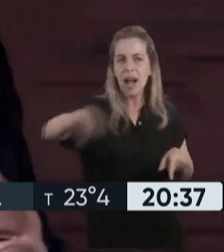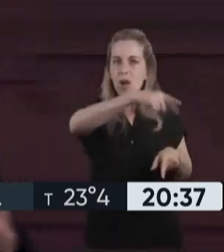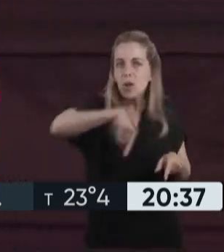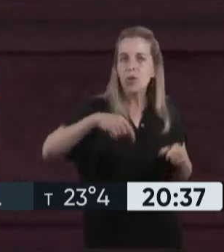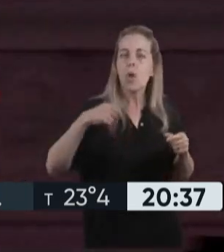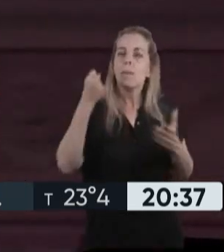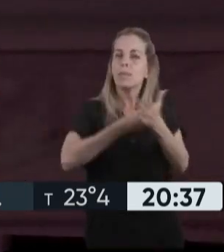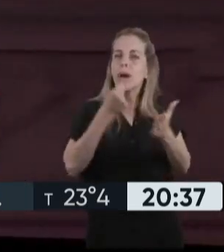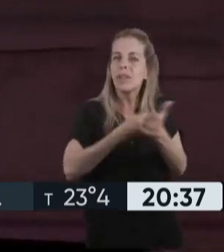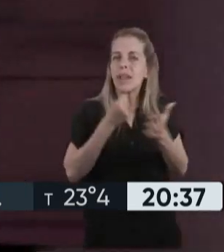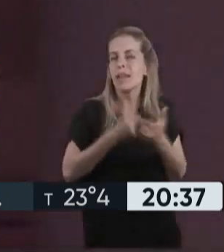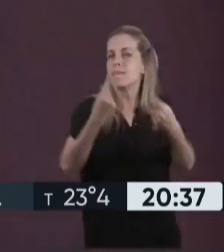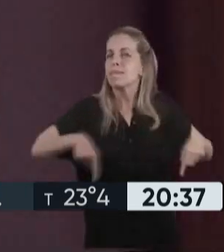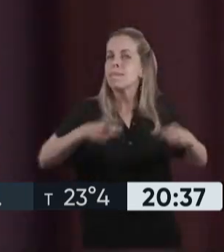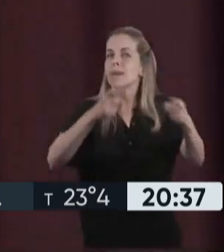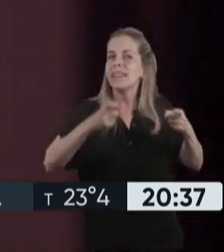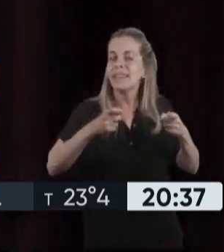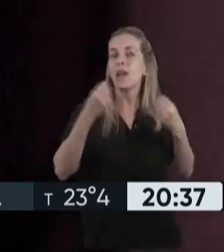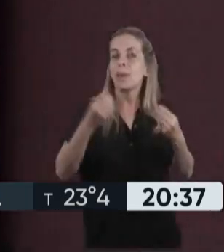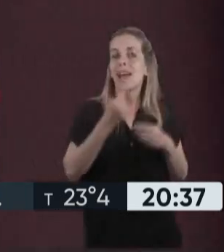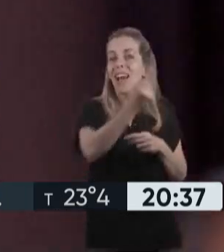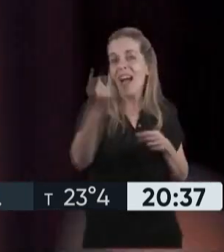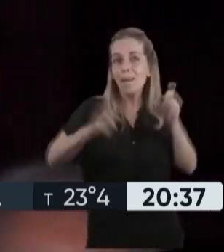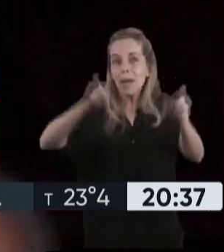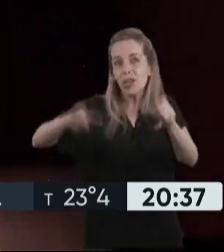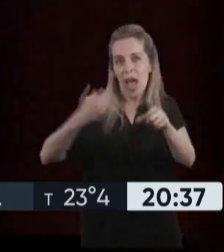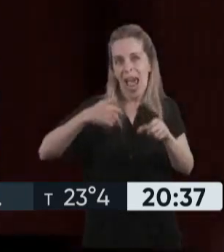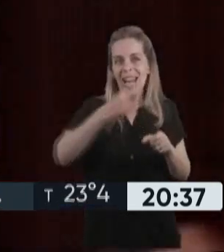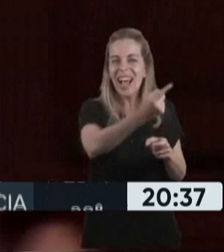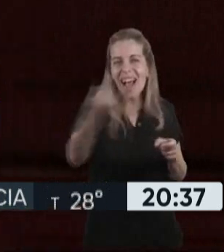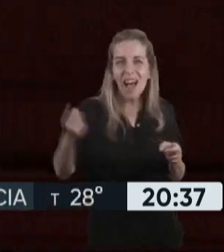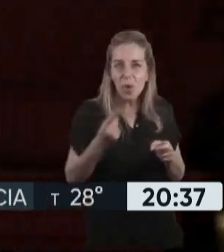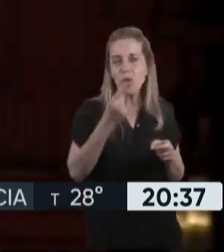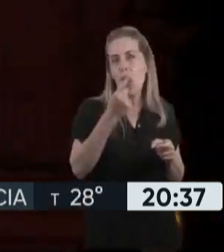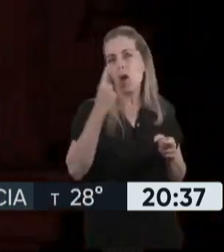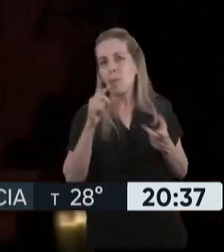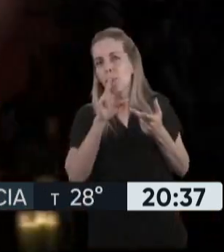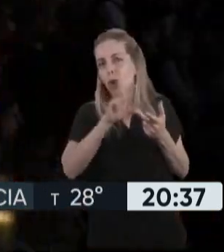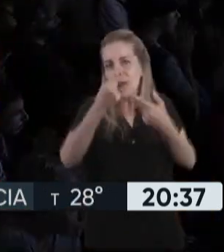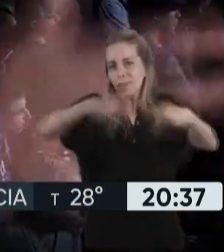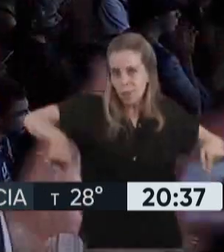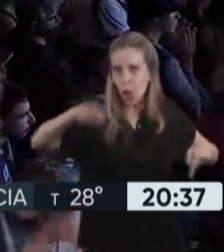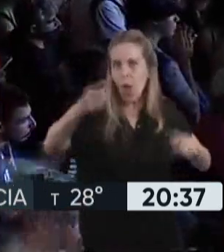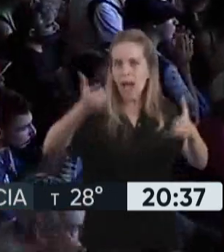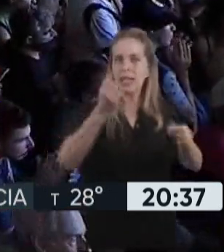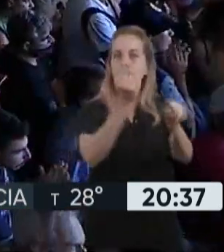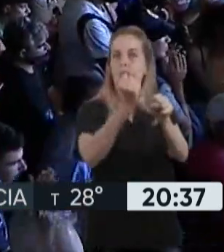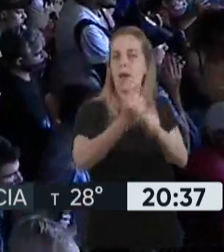hacer todo lo necesario para que cada argentino, para que cada argentina tenga un empleo